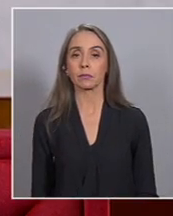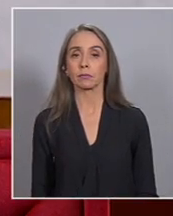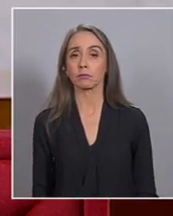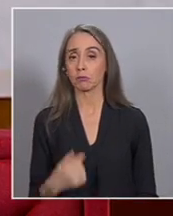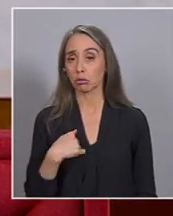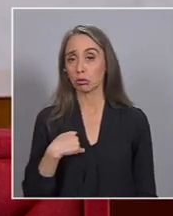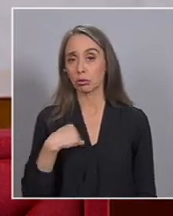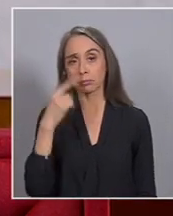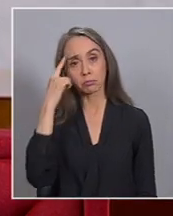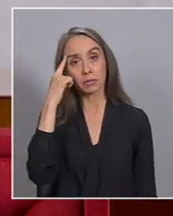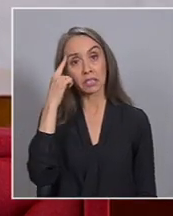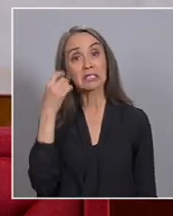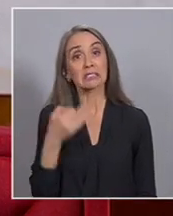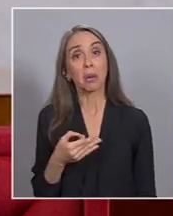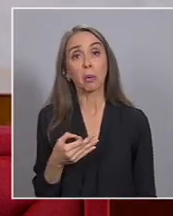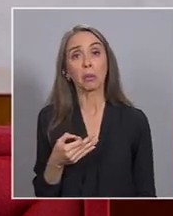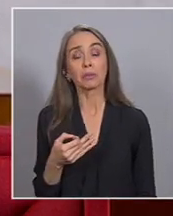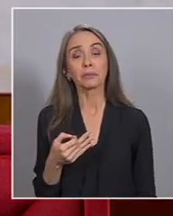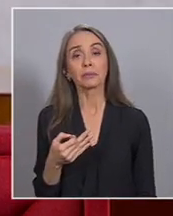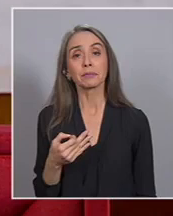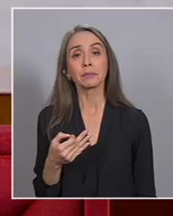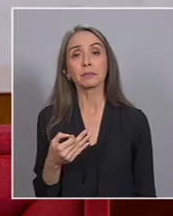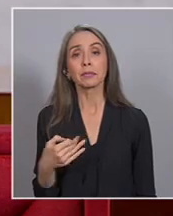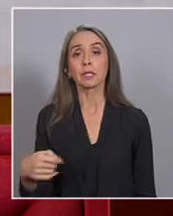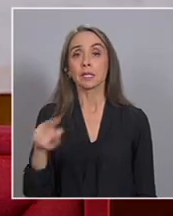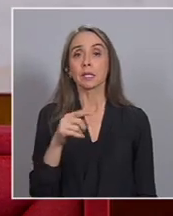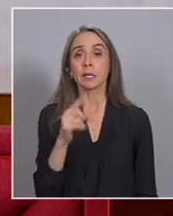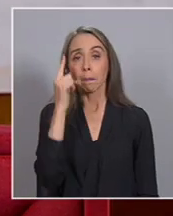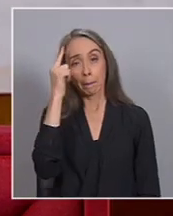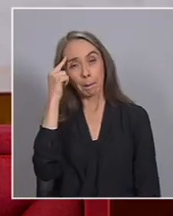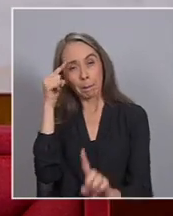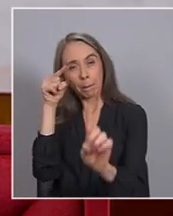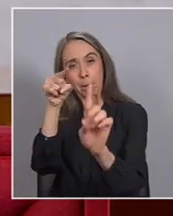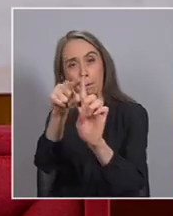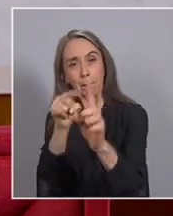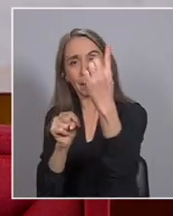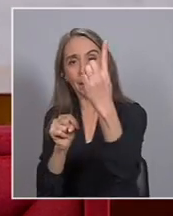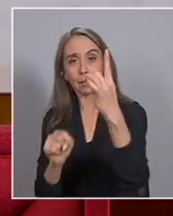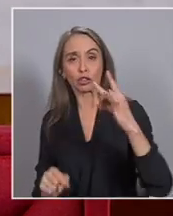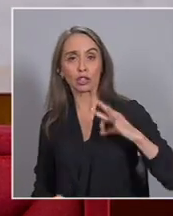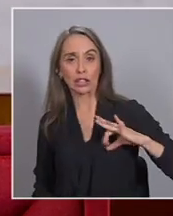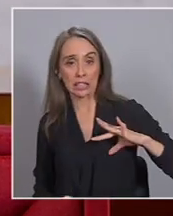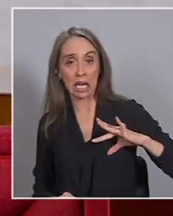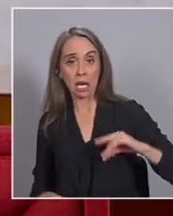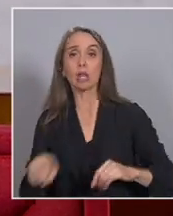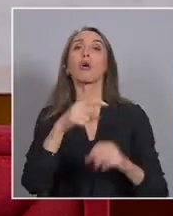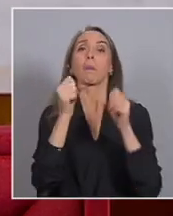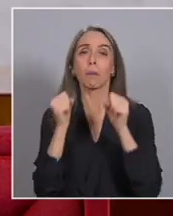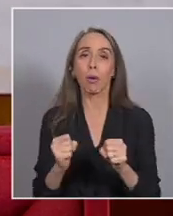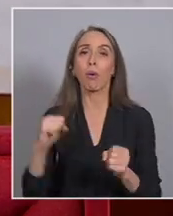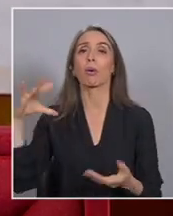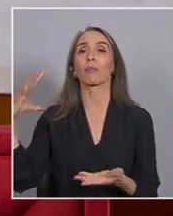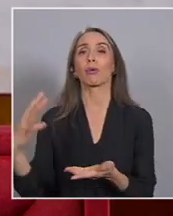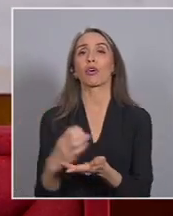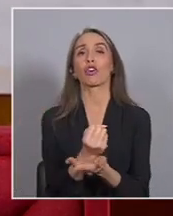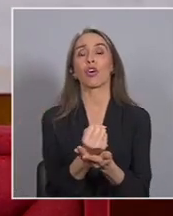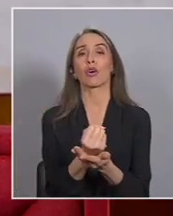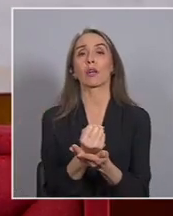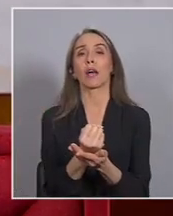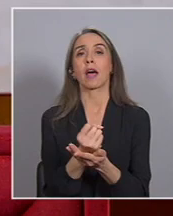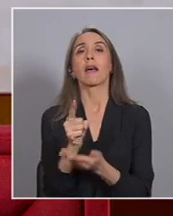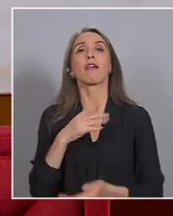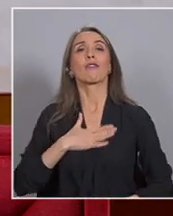Estoy seguro que si ponemos a Chile por delante, vamos a ser capaces de lograr ese